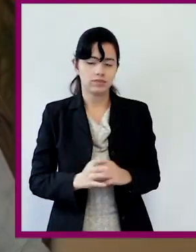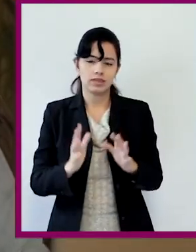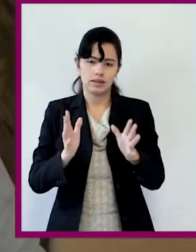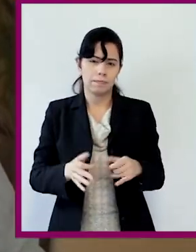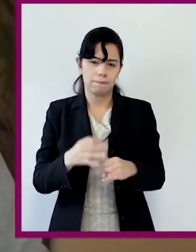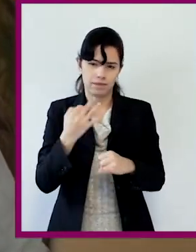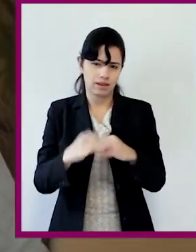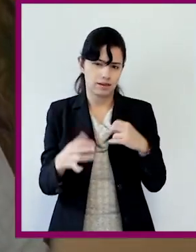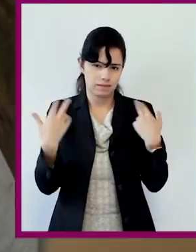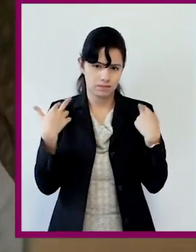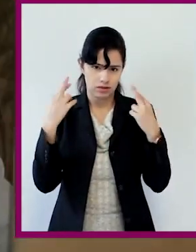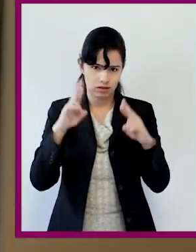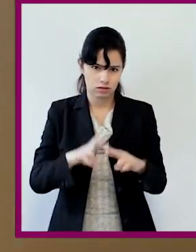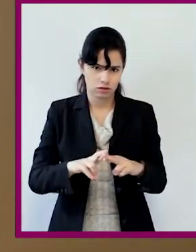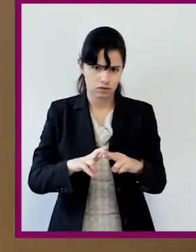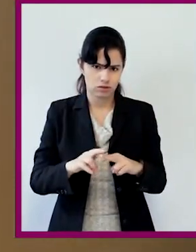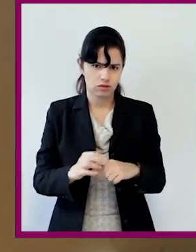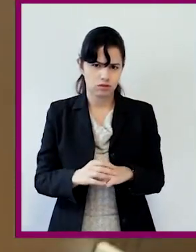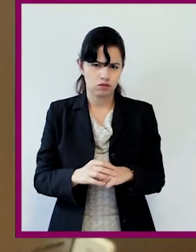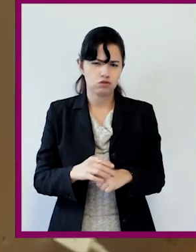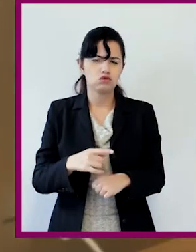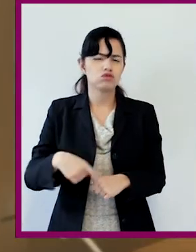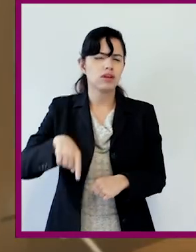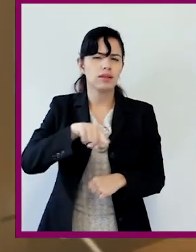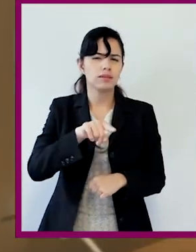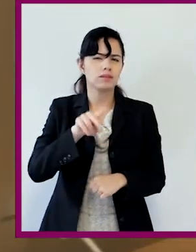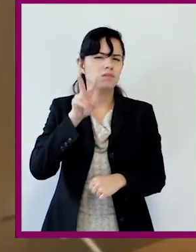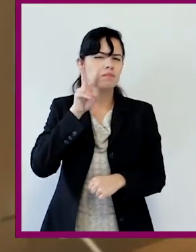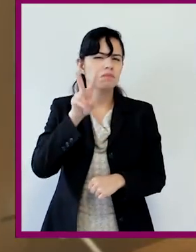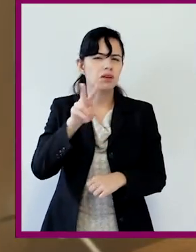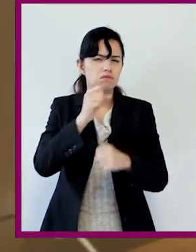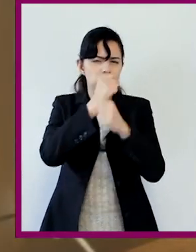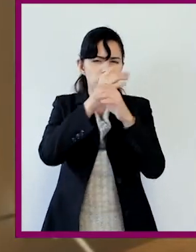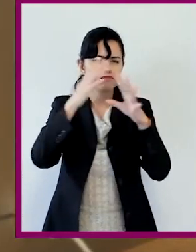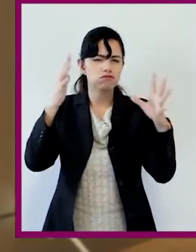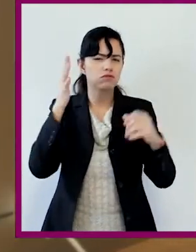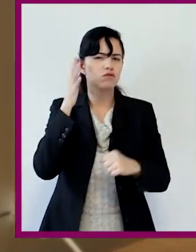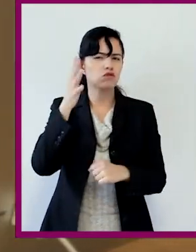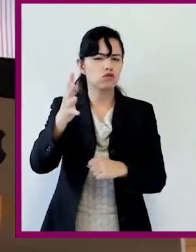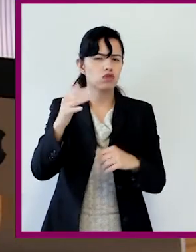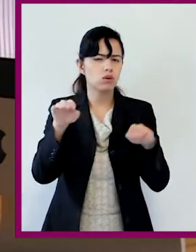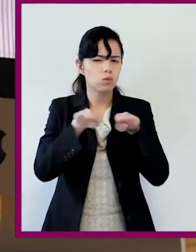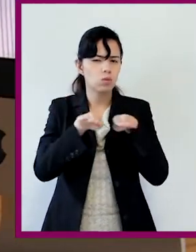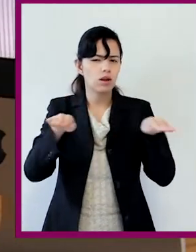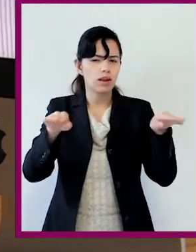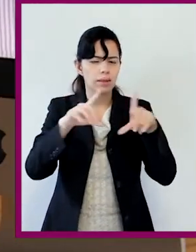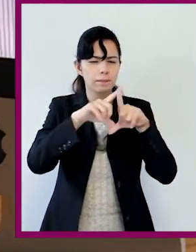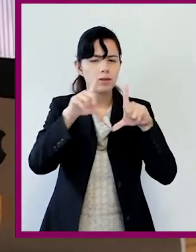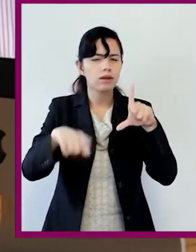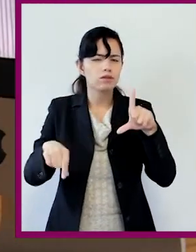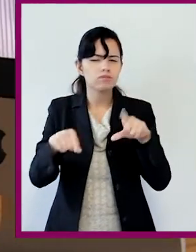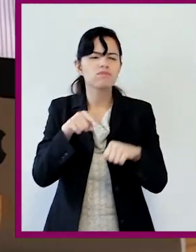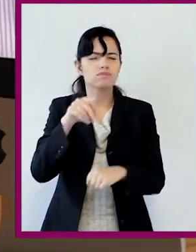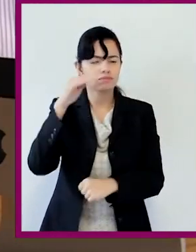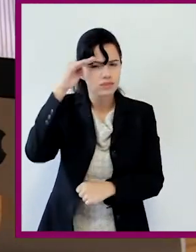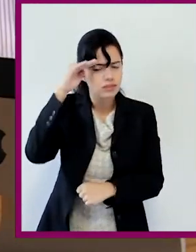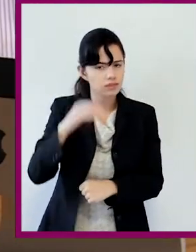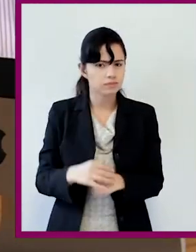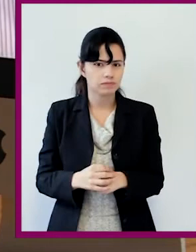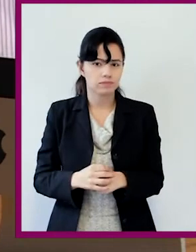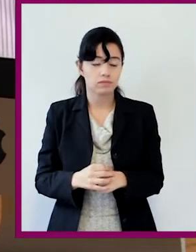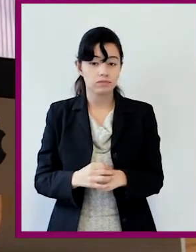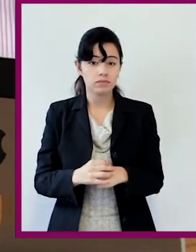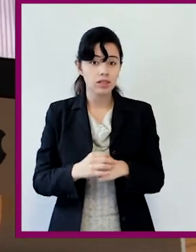para concluir, maestro, ¿cómo ve usted el futuro de igualdad en México? La discriminación y